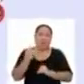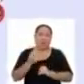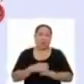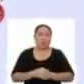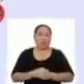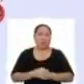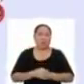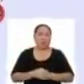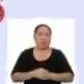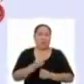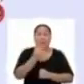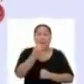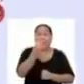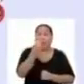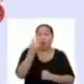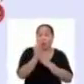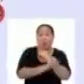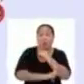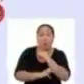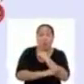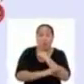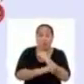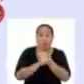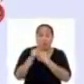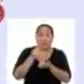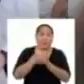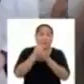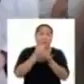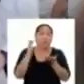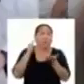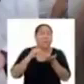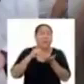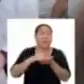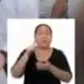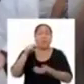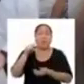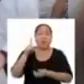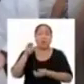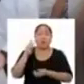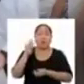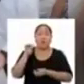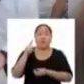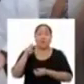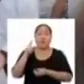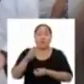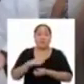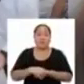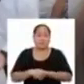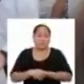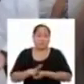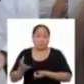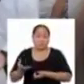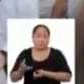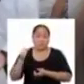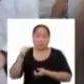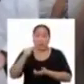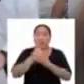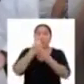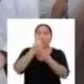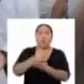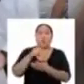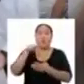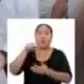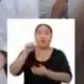Algunos países son más beneficiados de la globalización que otros. Por un lado, los beneficios de la